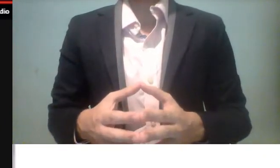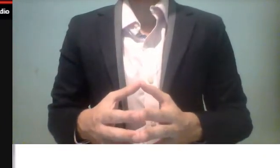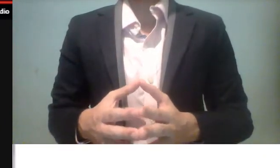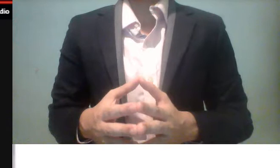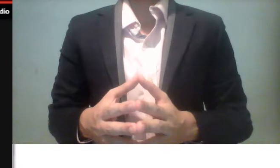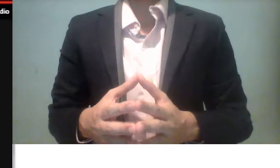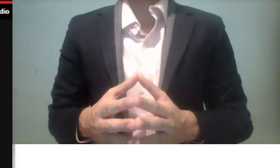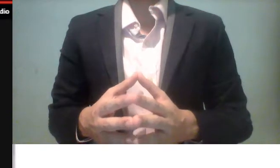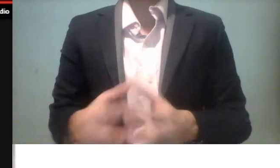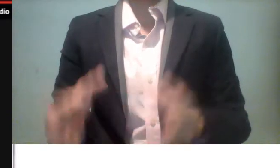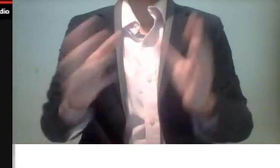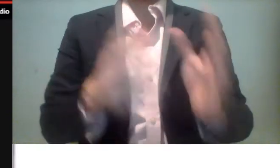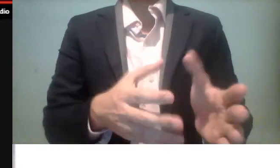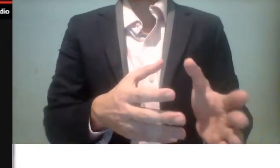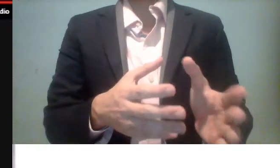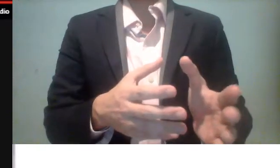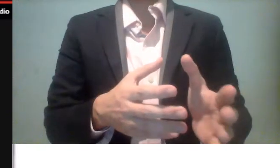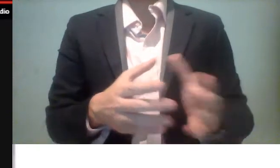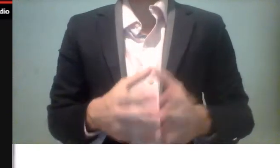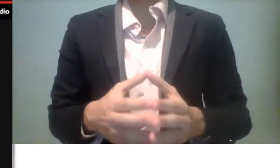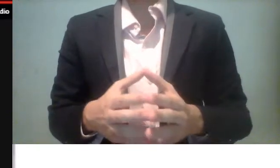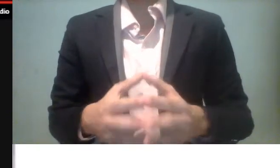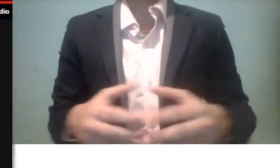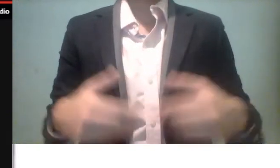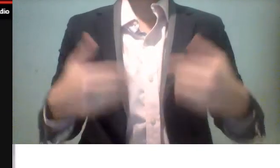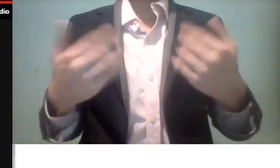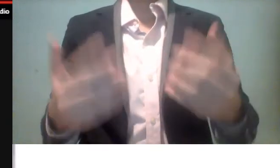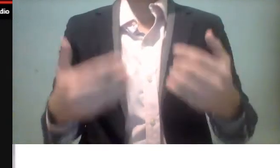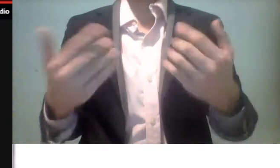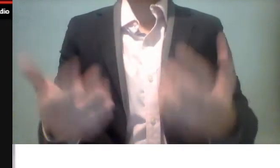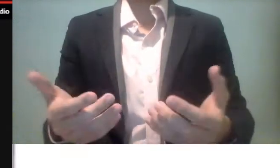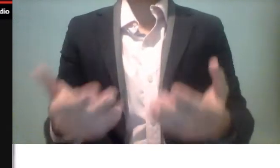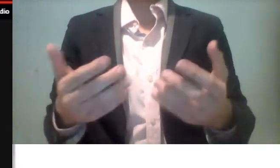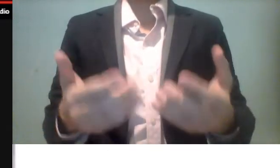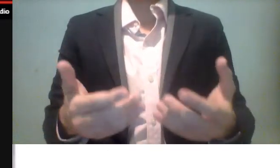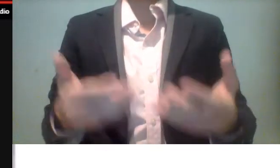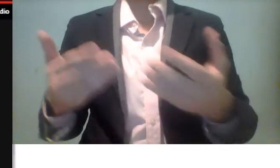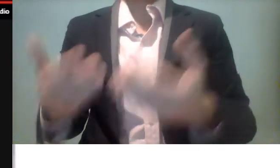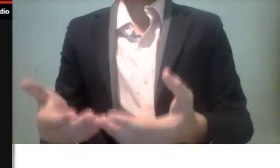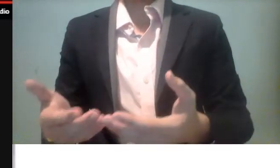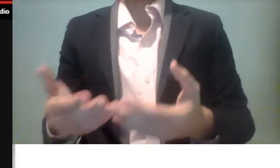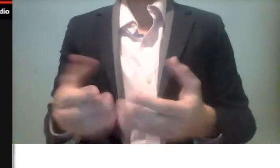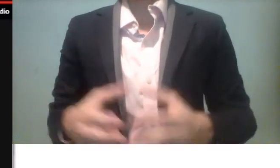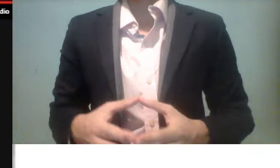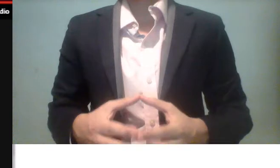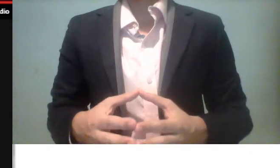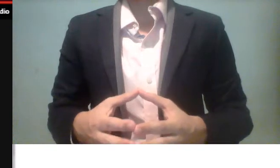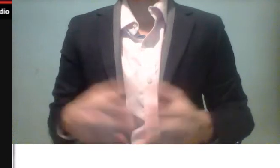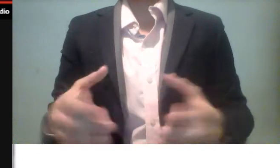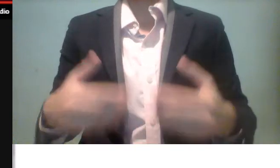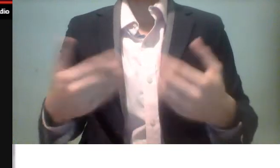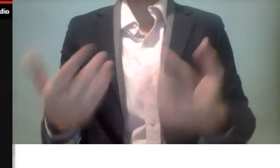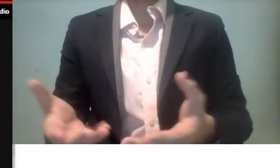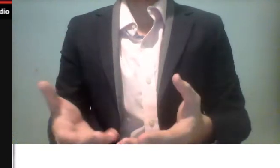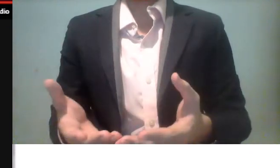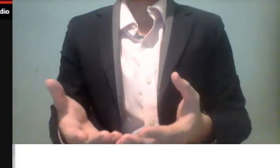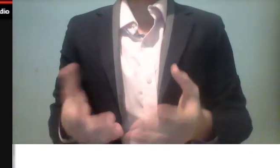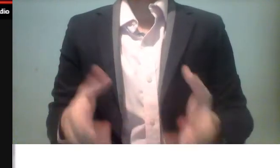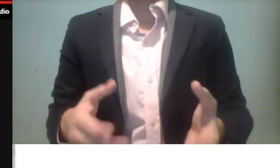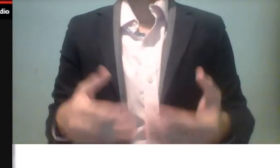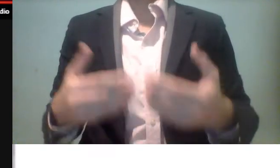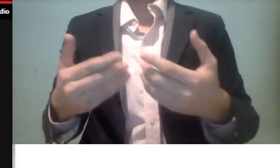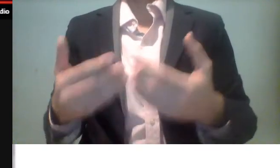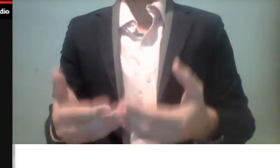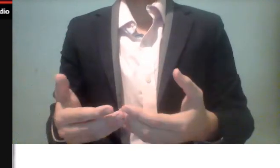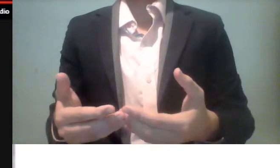es que no se les hizo ninguna persecución durante esta administración perrerista, es por el hecho de que estas personas que están siendo acusadas por la actual actualidad